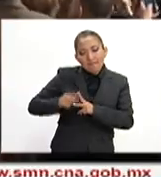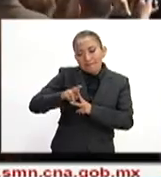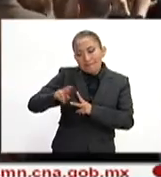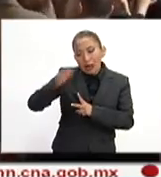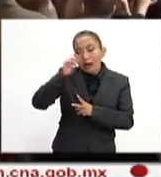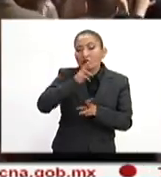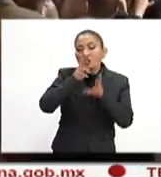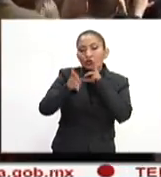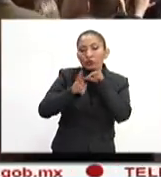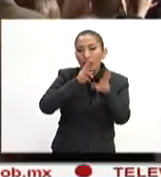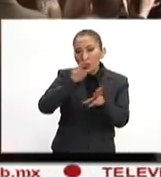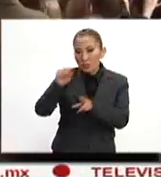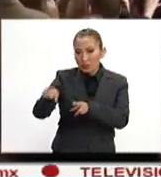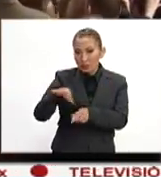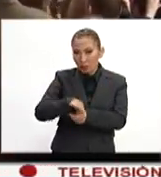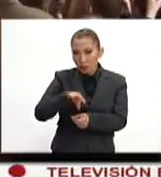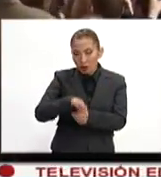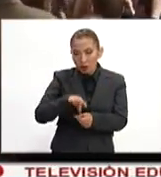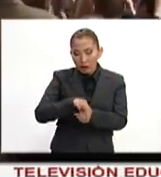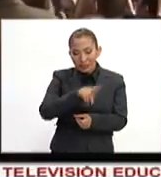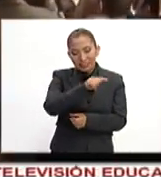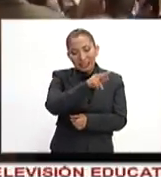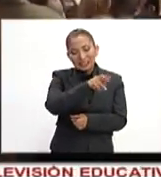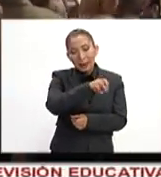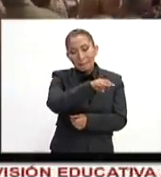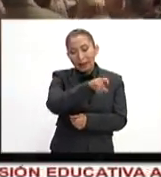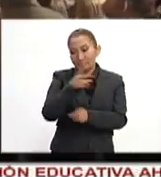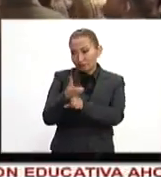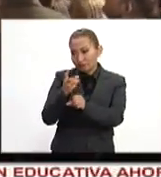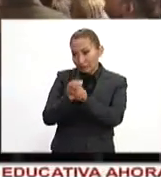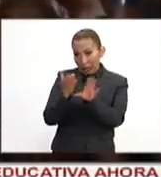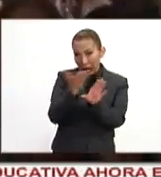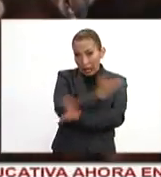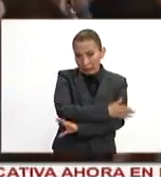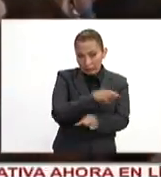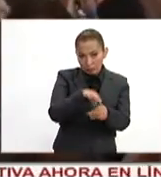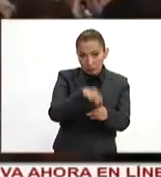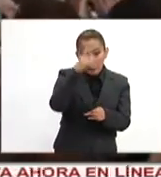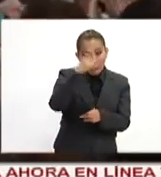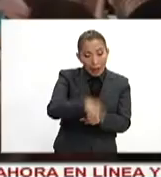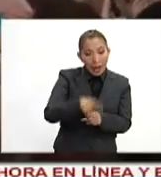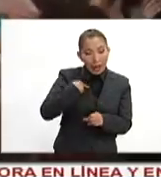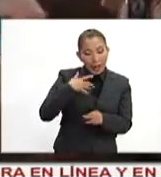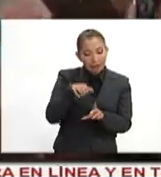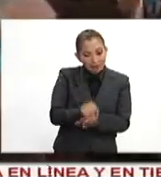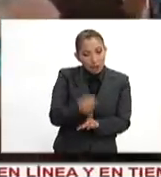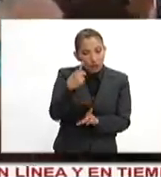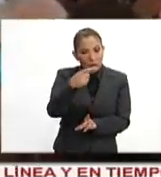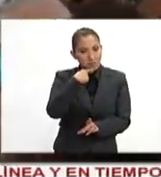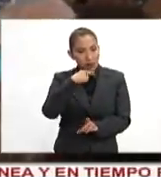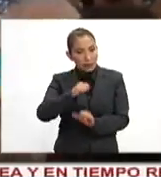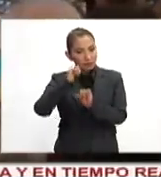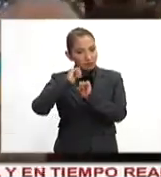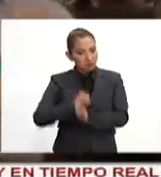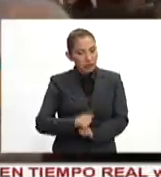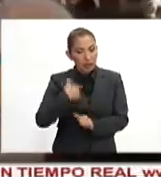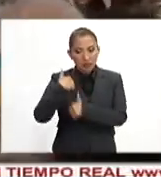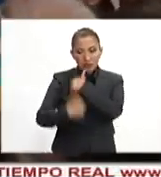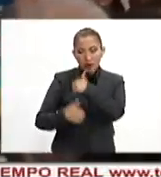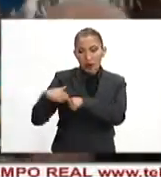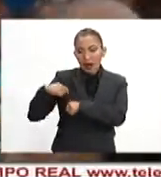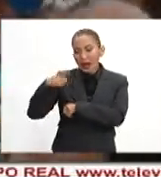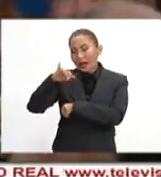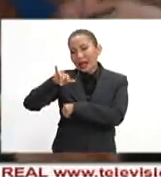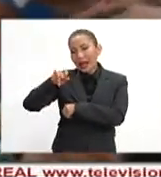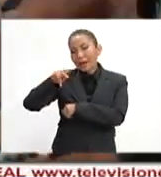o a conocer los resultados de las elecciones. Theresa May, quien convocó a elecciones anticipadas para poder afianzar su mandato, compite contra